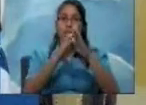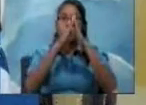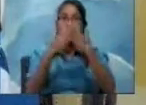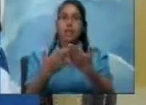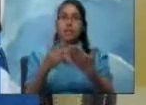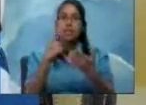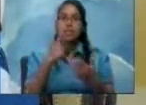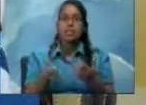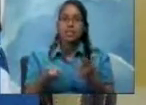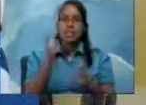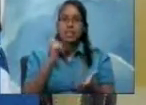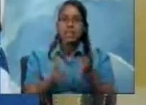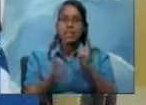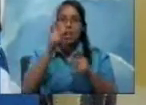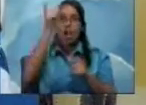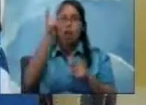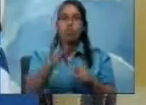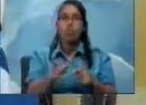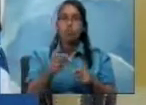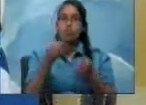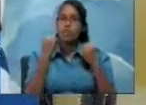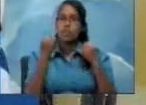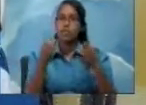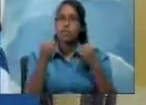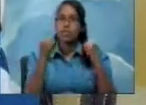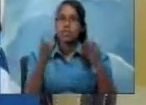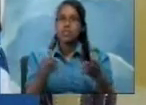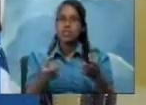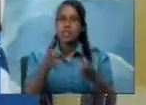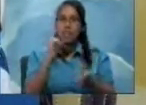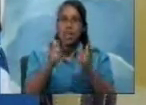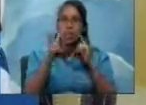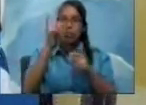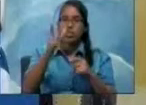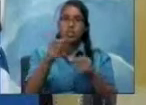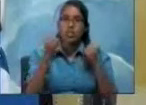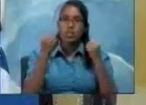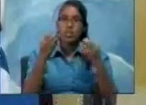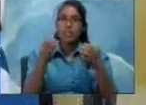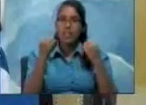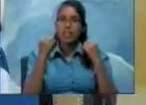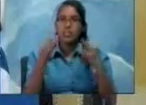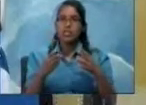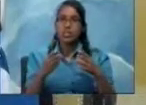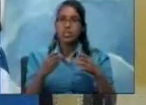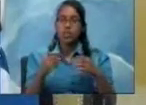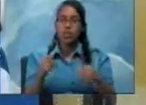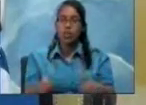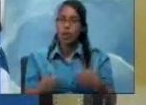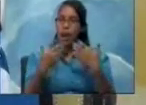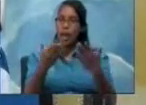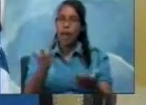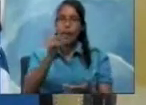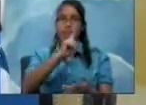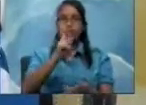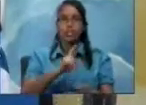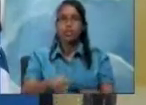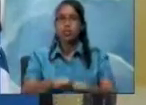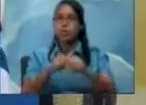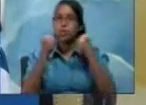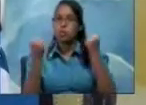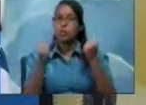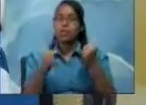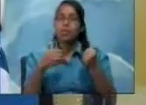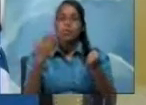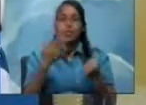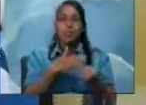y aún siendo tantos y aún siendo tantos la red no se rompía O sea